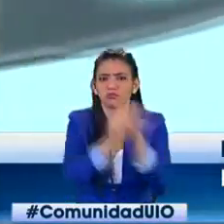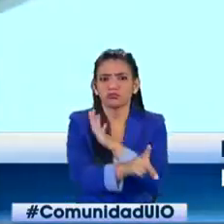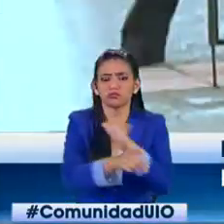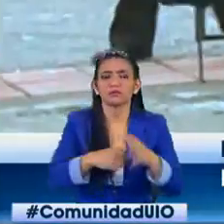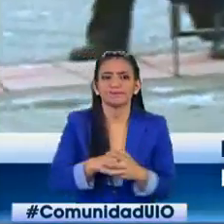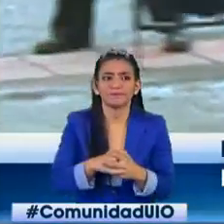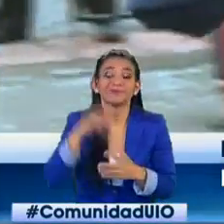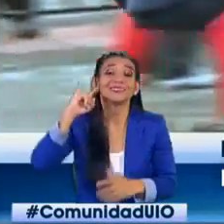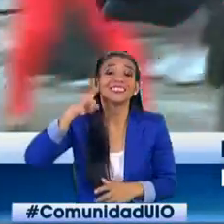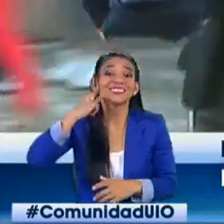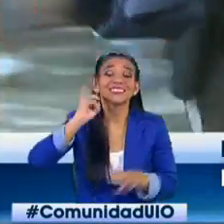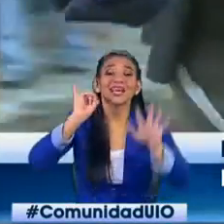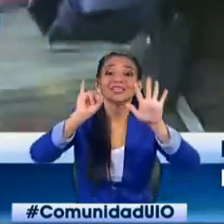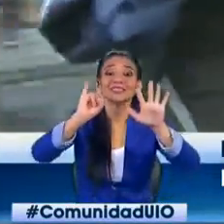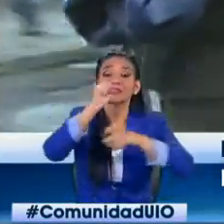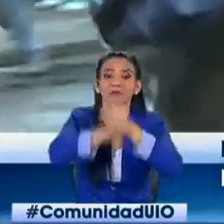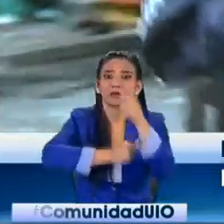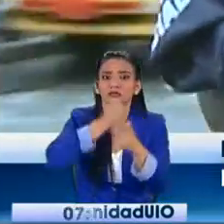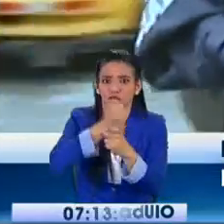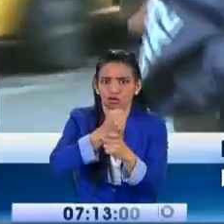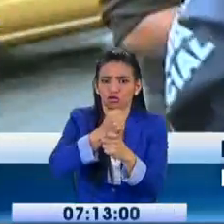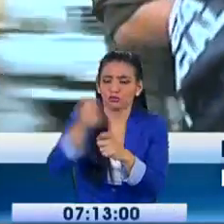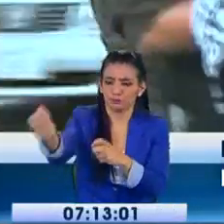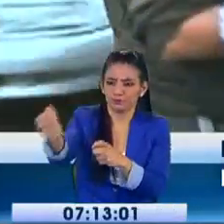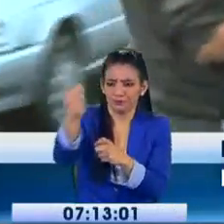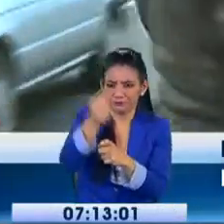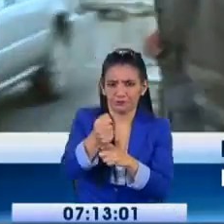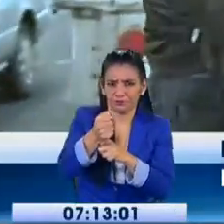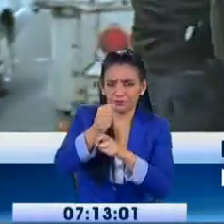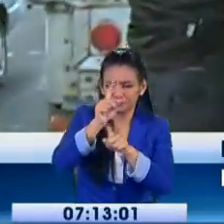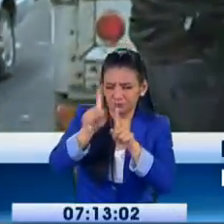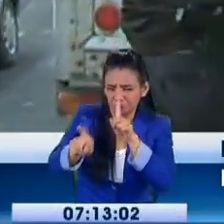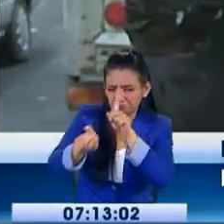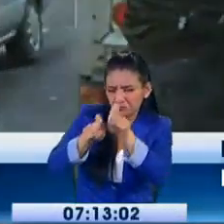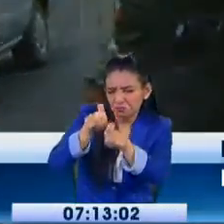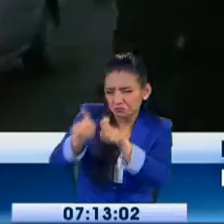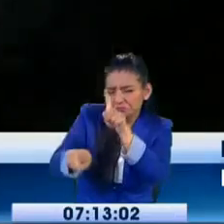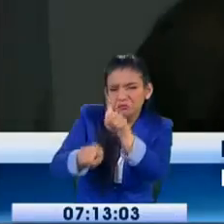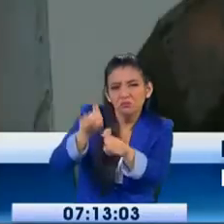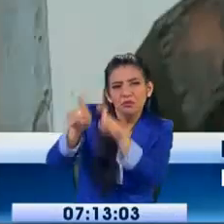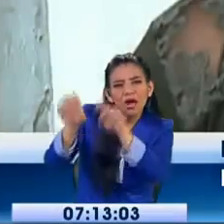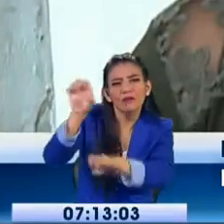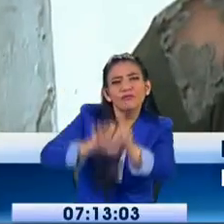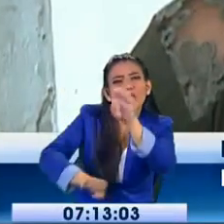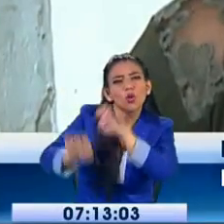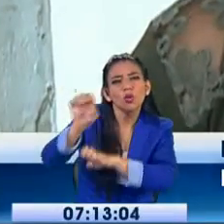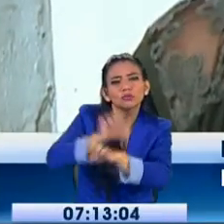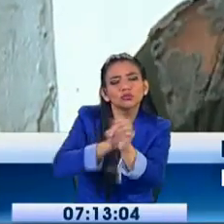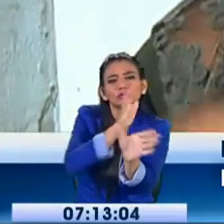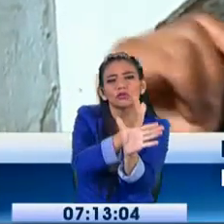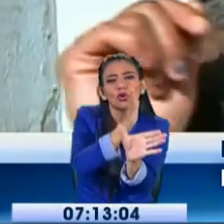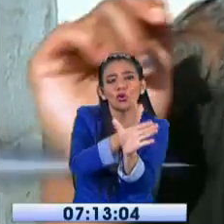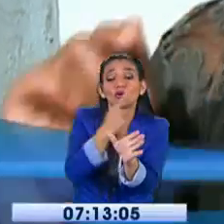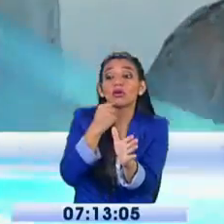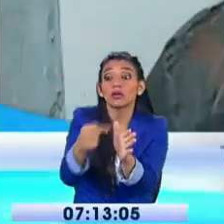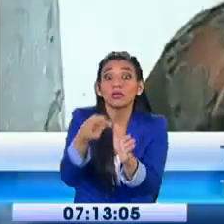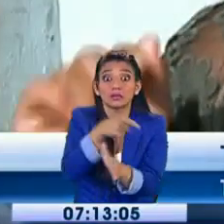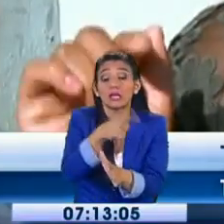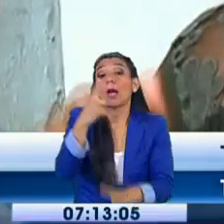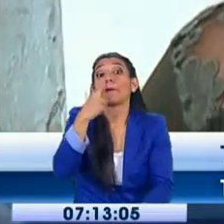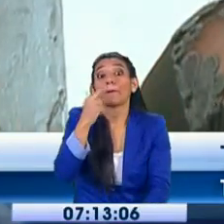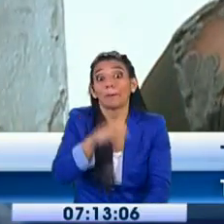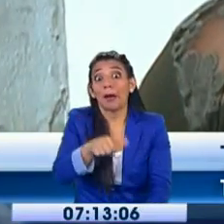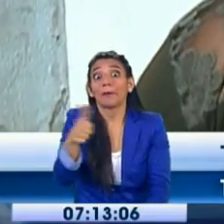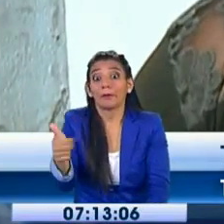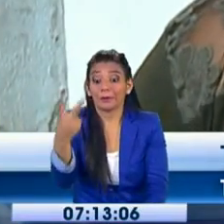años, hermana de la fallecida, como parte de la investigación fue sometida a una evaluación por un psicólogo. Porque este tipo ha sabido encerrarles a las niñas